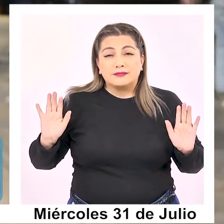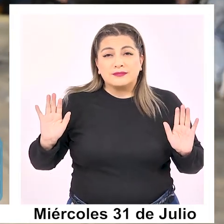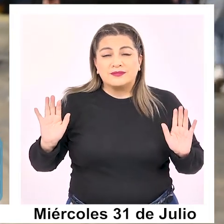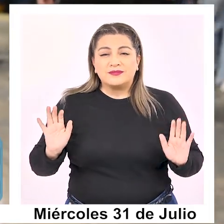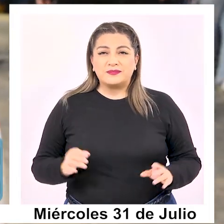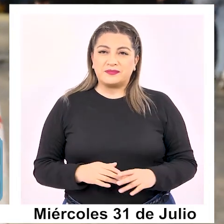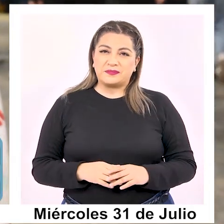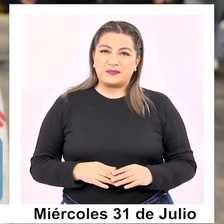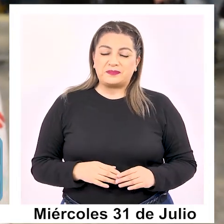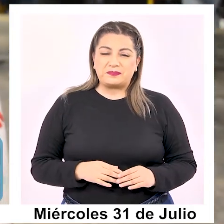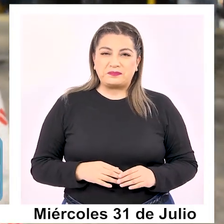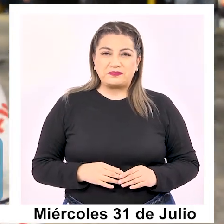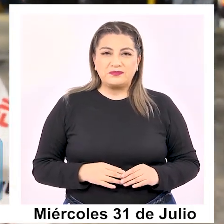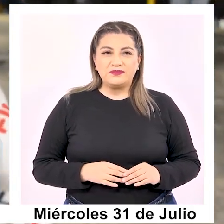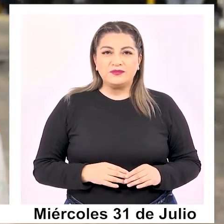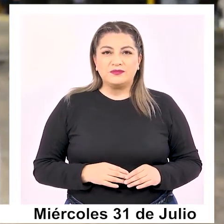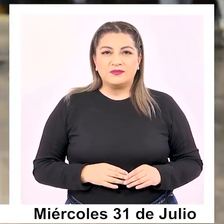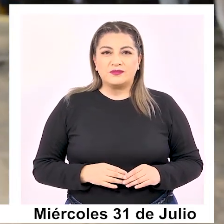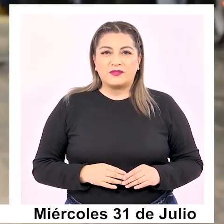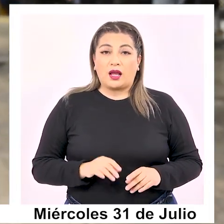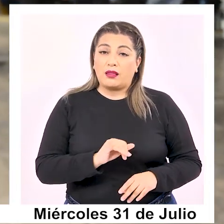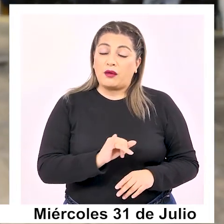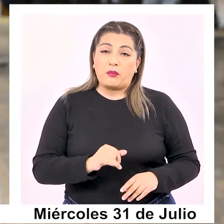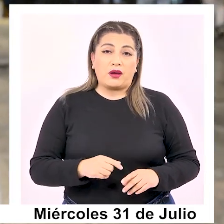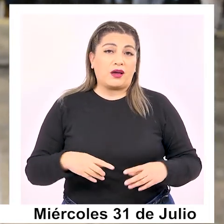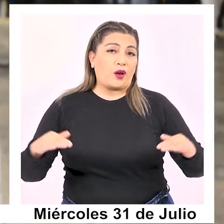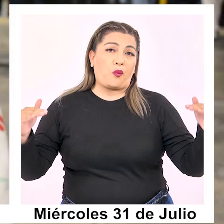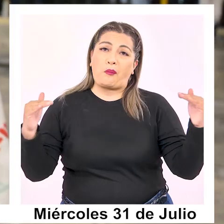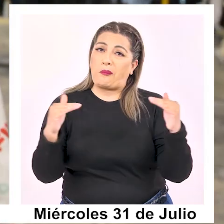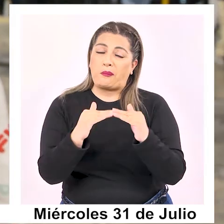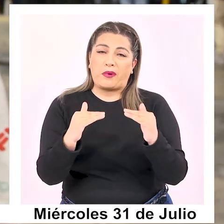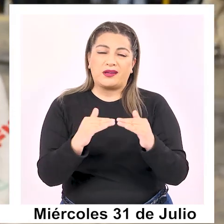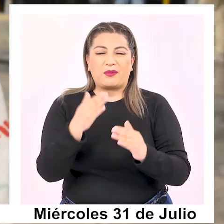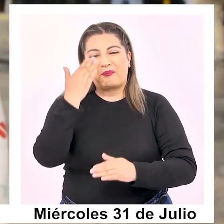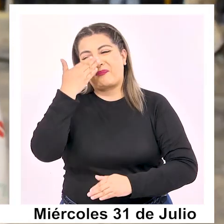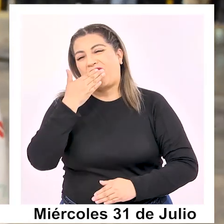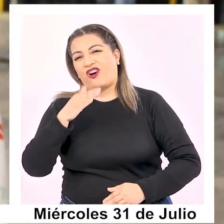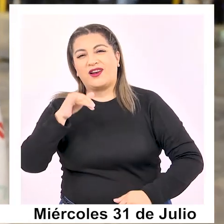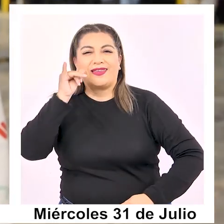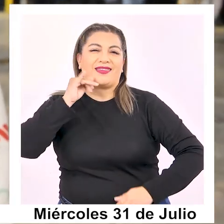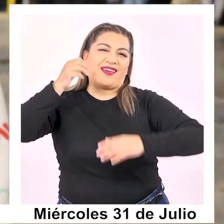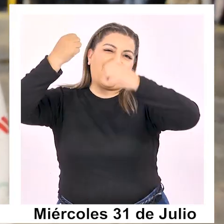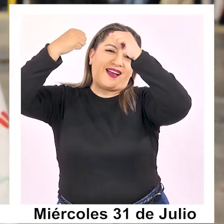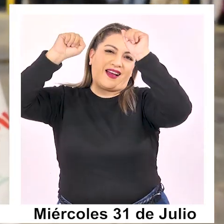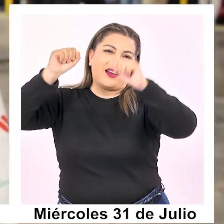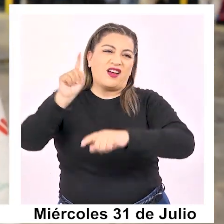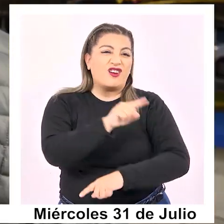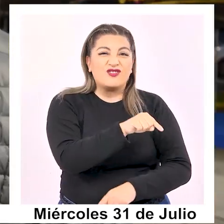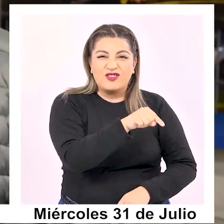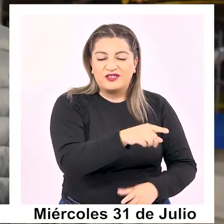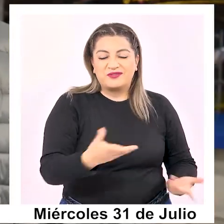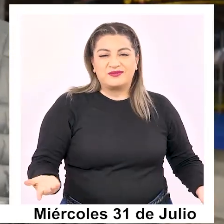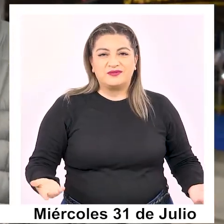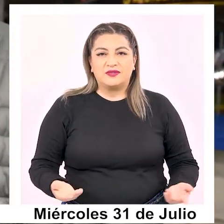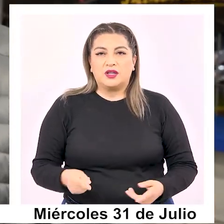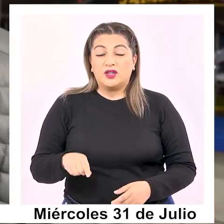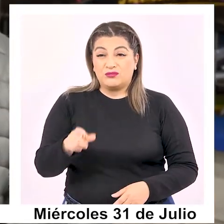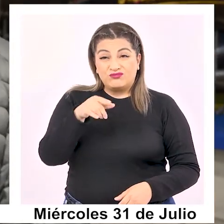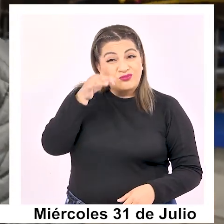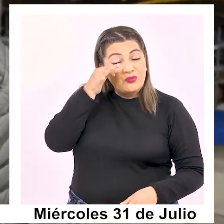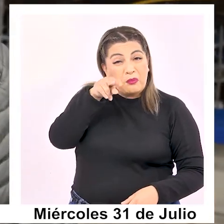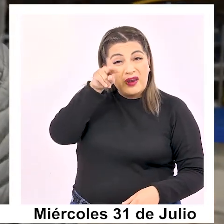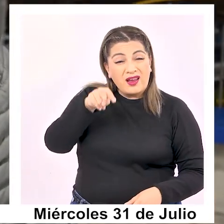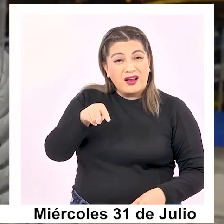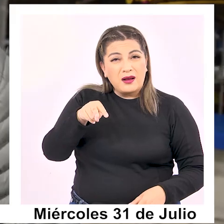y es lo único que puedo hacer, empate nomás, hubiera ganado Iquique, no hubiera cobrado 6 Todo mal, y el